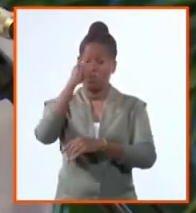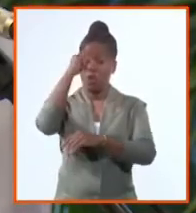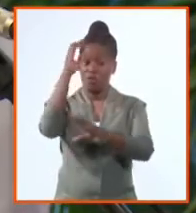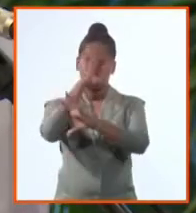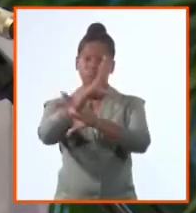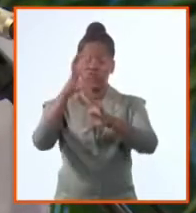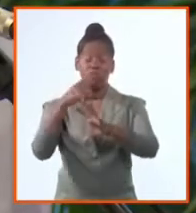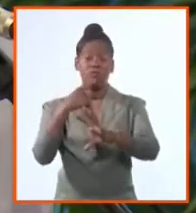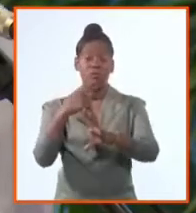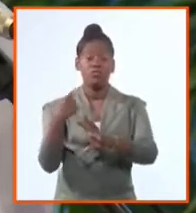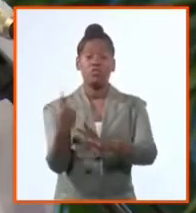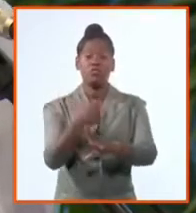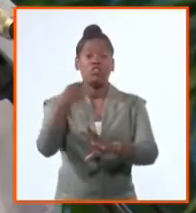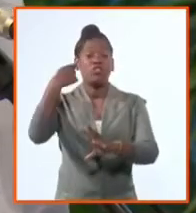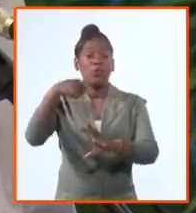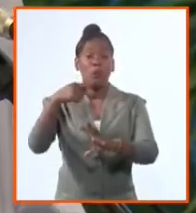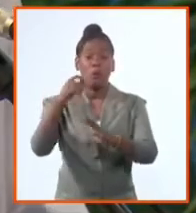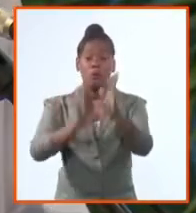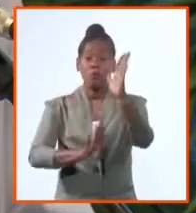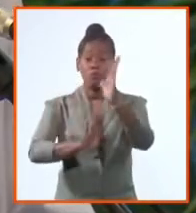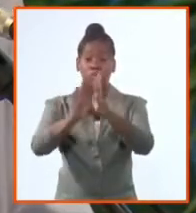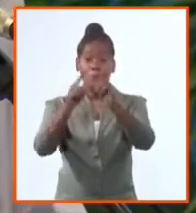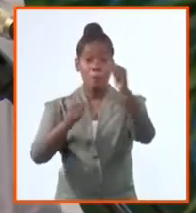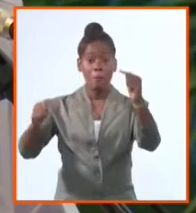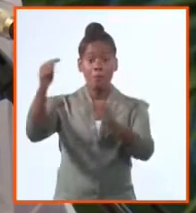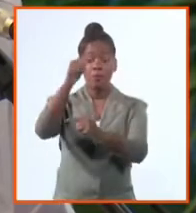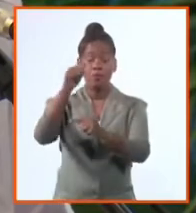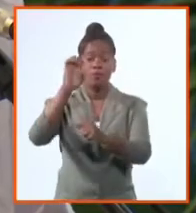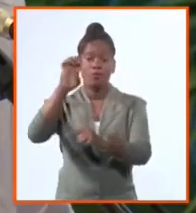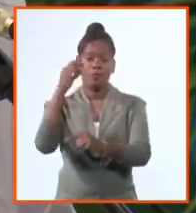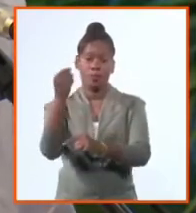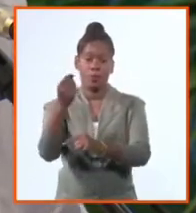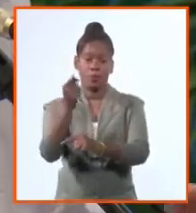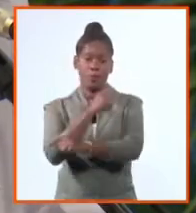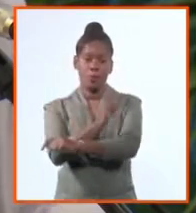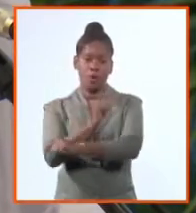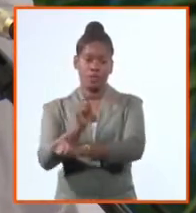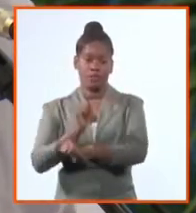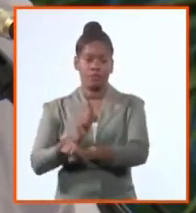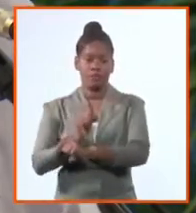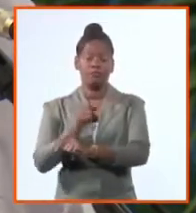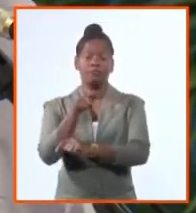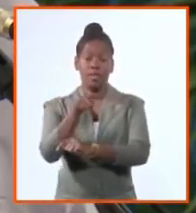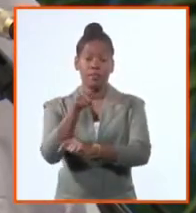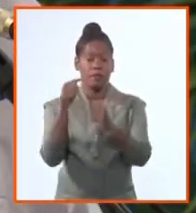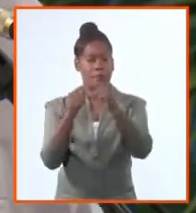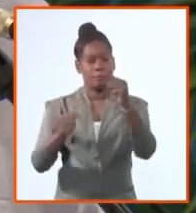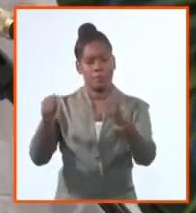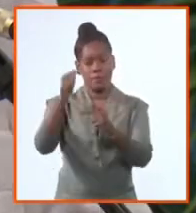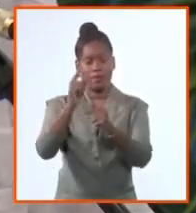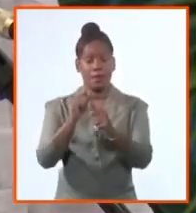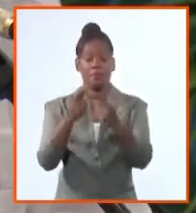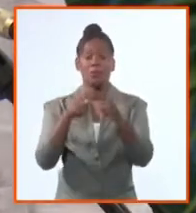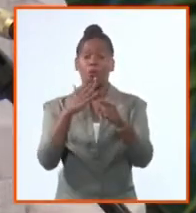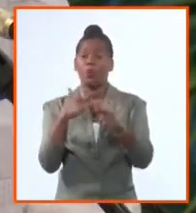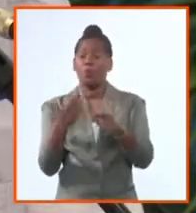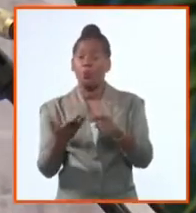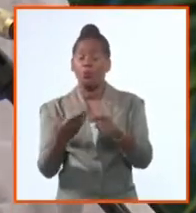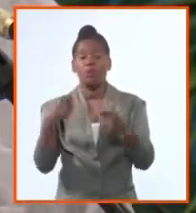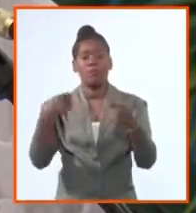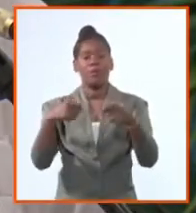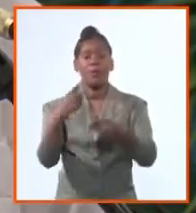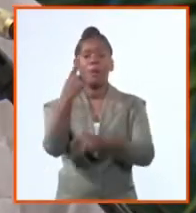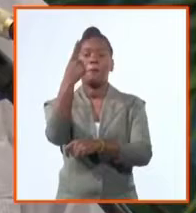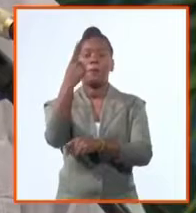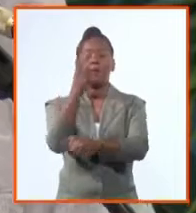se forma ningún especialista en esa dirección. Las enseñanzas hoy día se diluyen en una cosa que se llama problemas